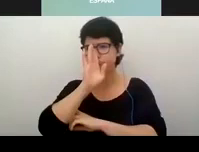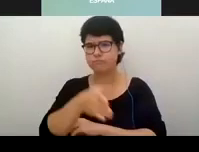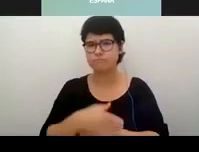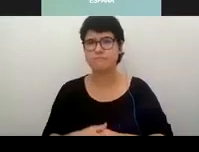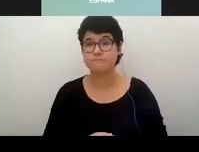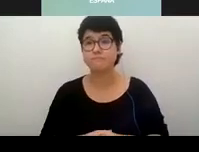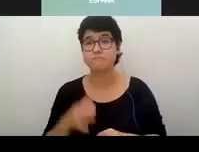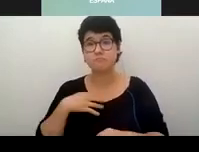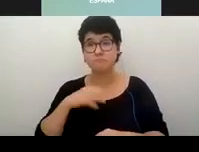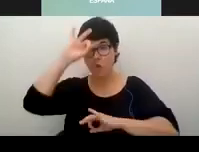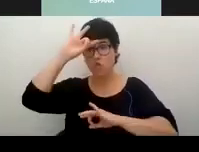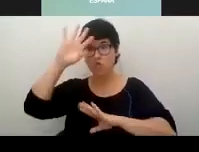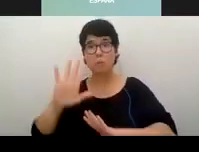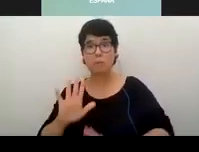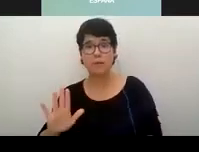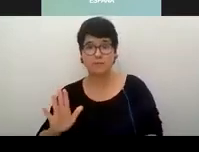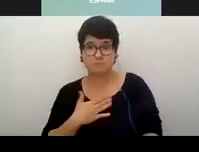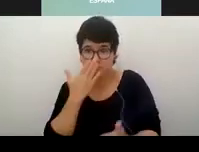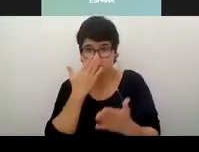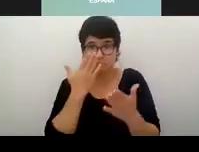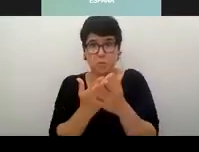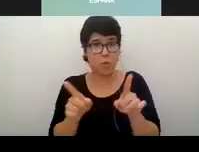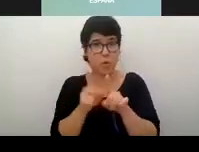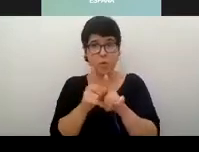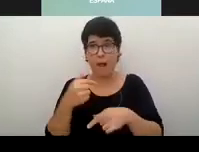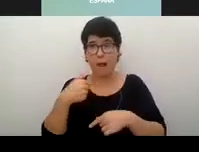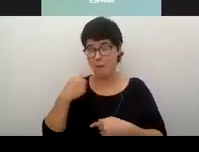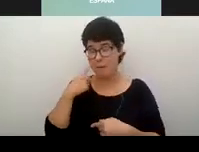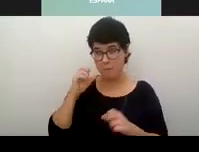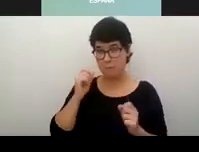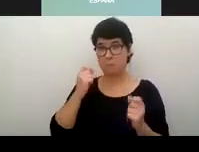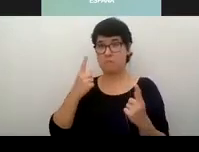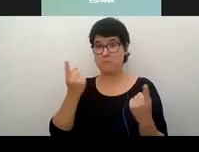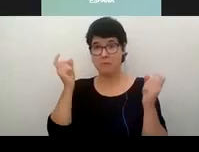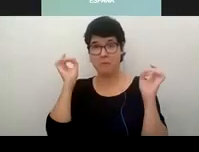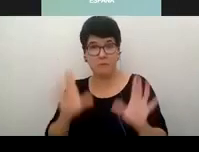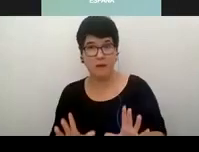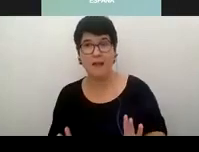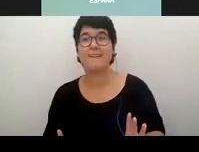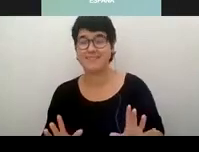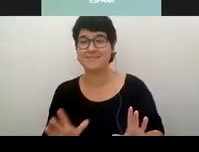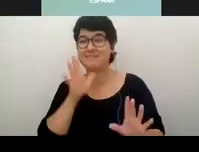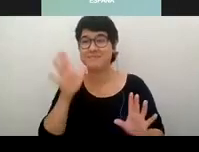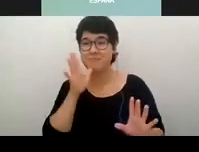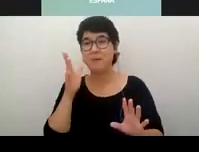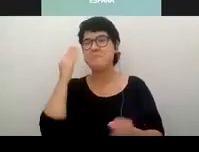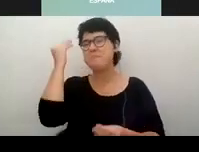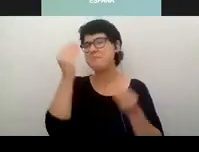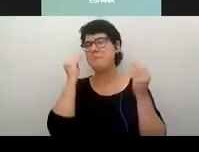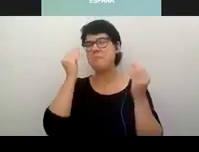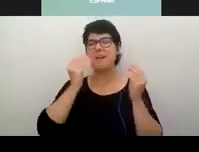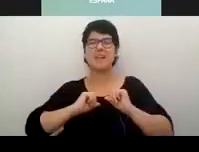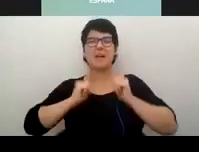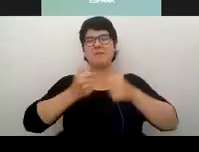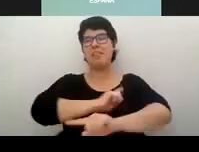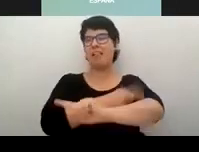y os va a sorprender. Yo creo que os va a sorprender lo mismo que me sorprendió a mí. Porque, claro, cuando uno quiere hacer ejercicio, pues se